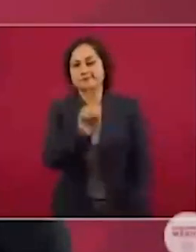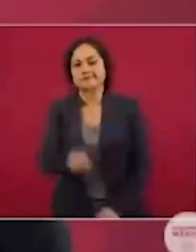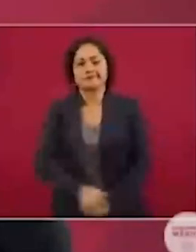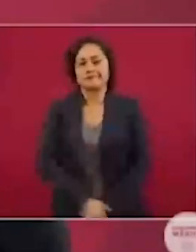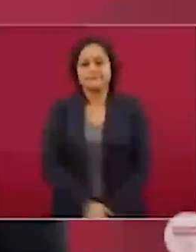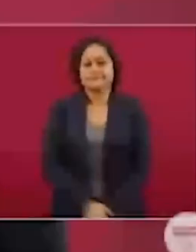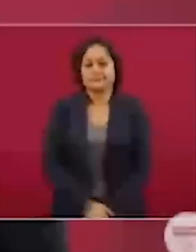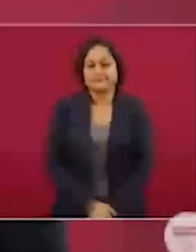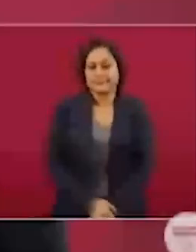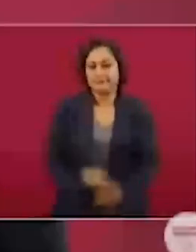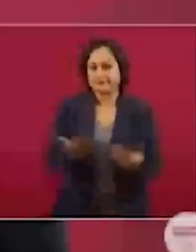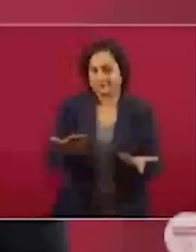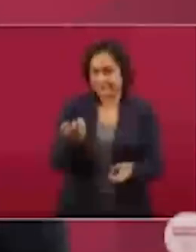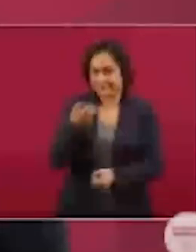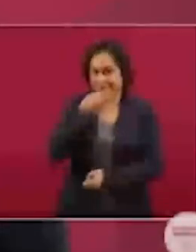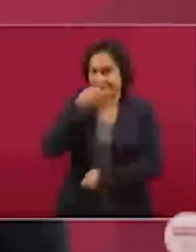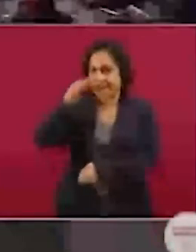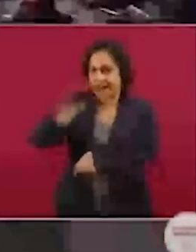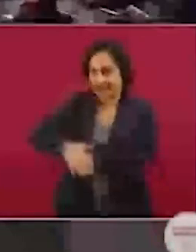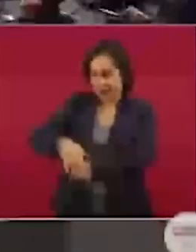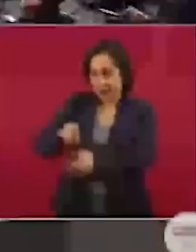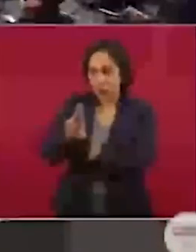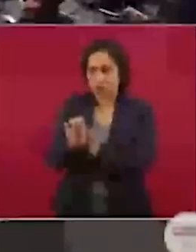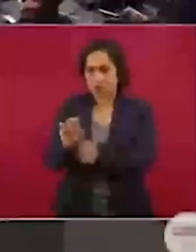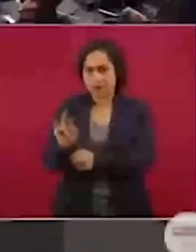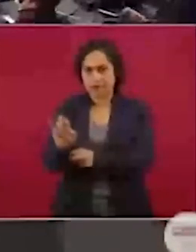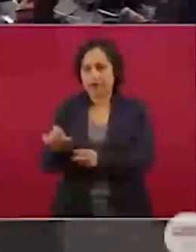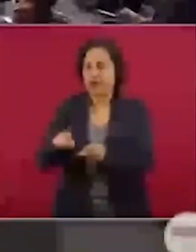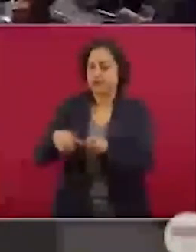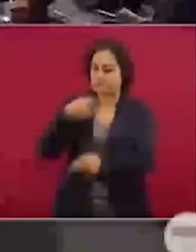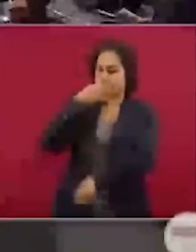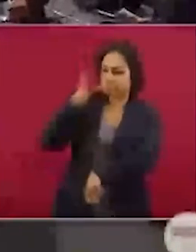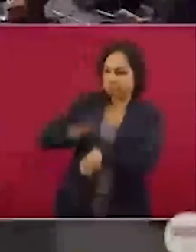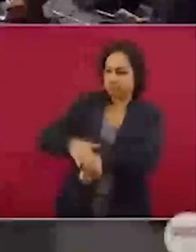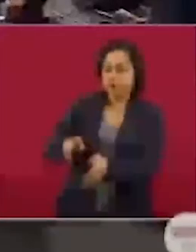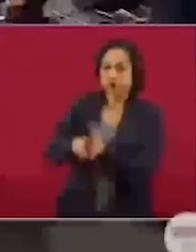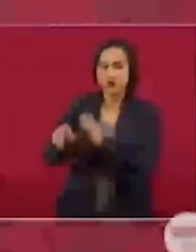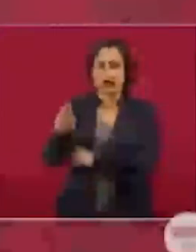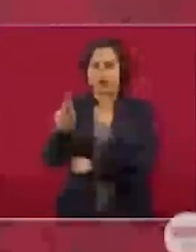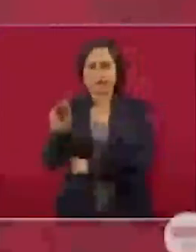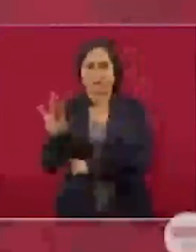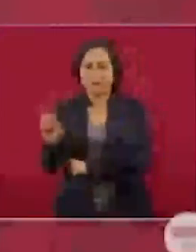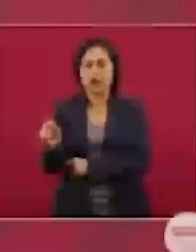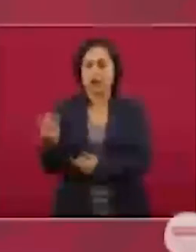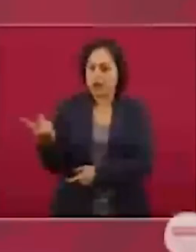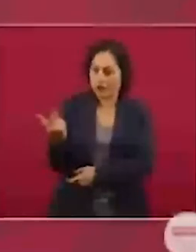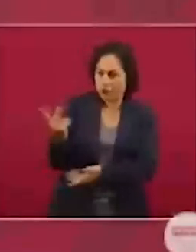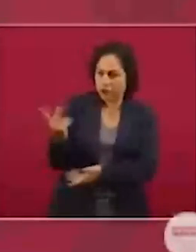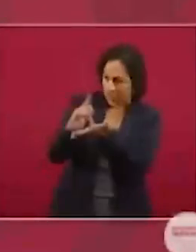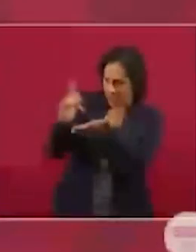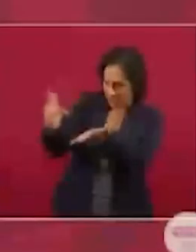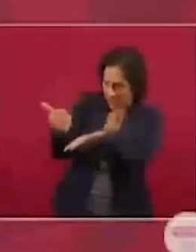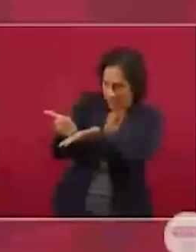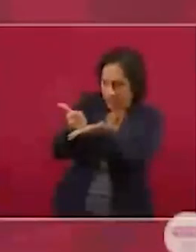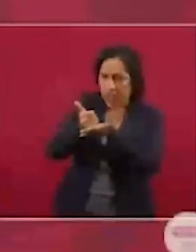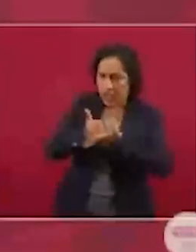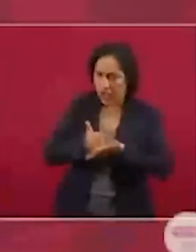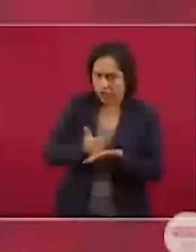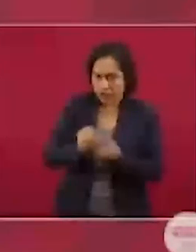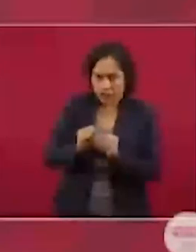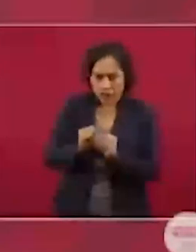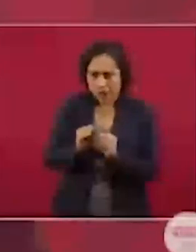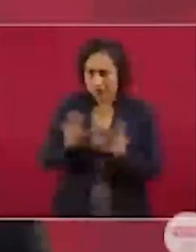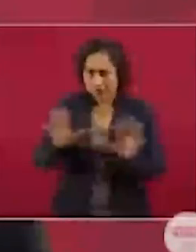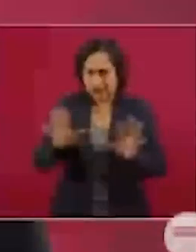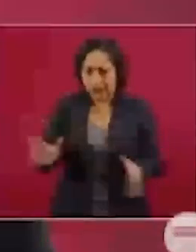Entonces, esto para el Universal y para el Reforma. Y que muchas gracias porque ayudan, pues, a que esto es